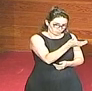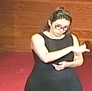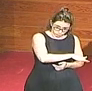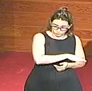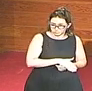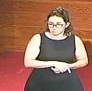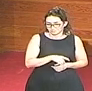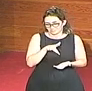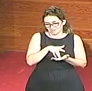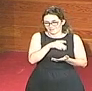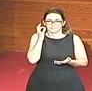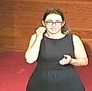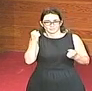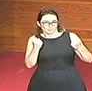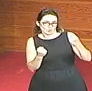cuando iba en el coche.